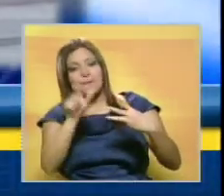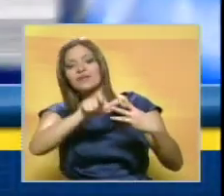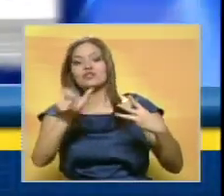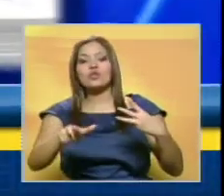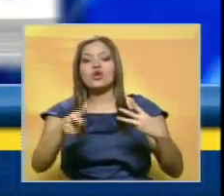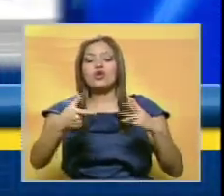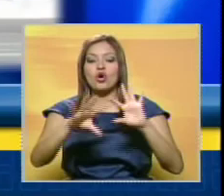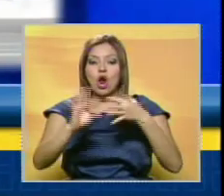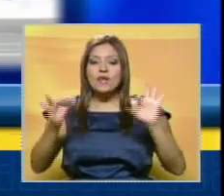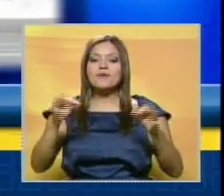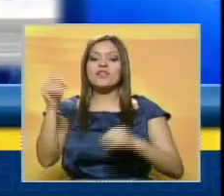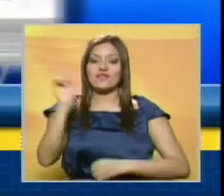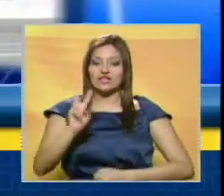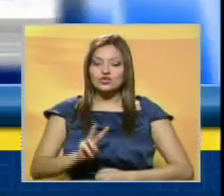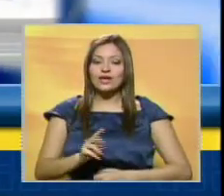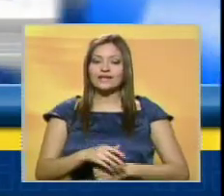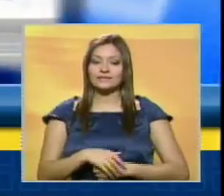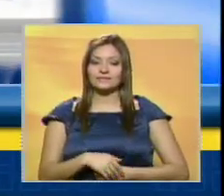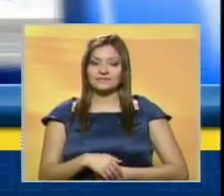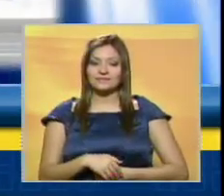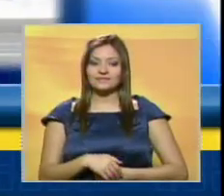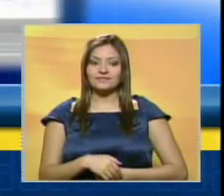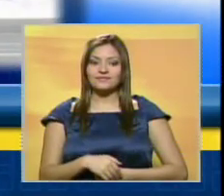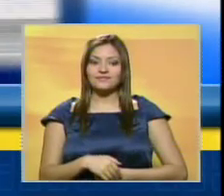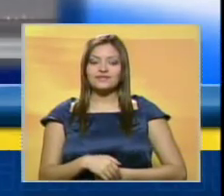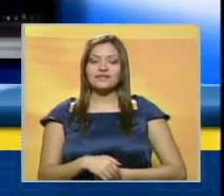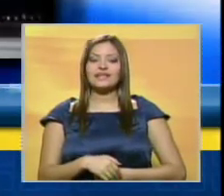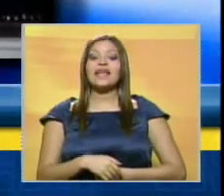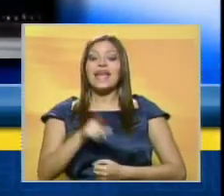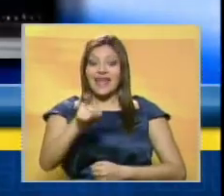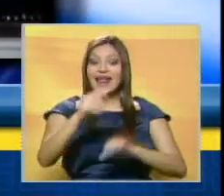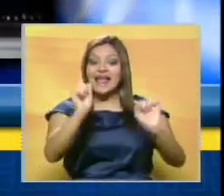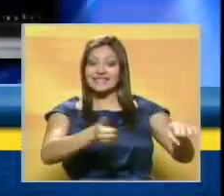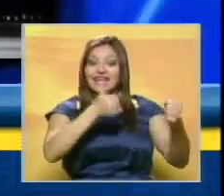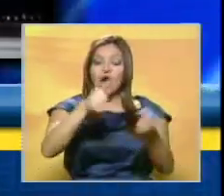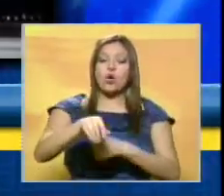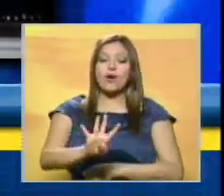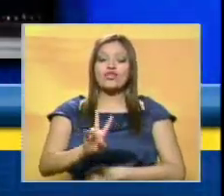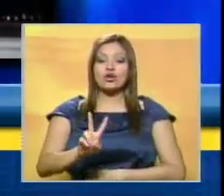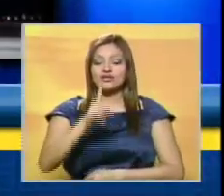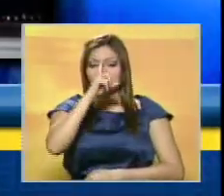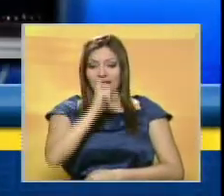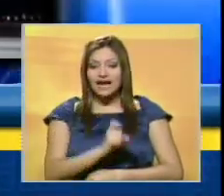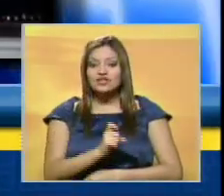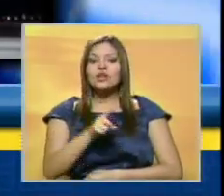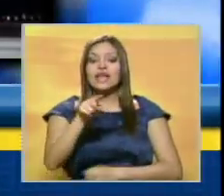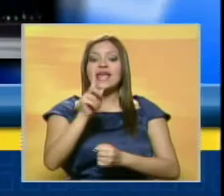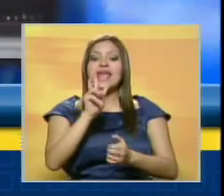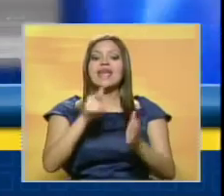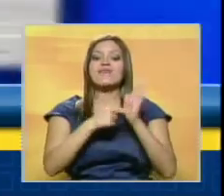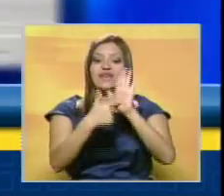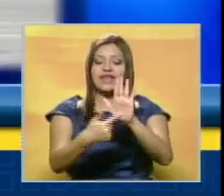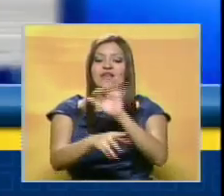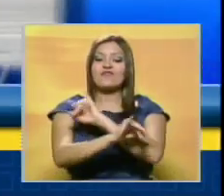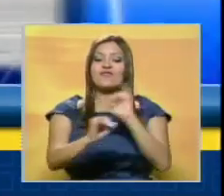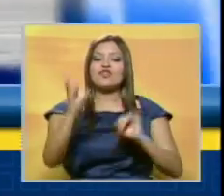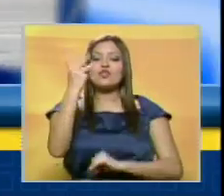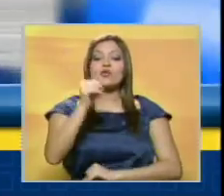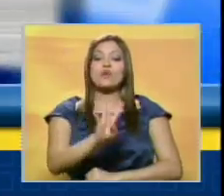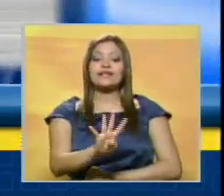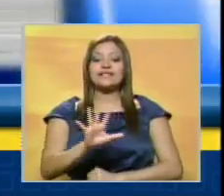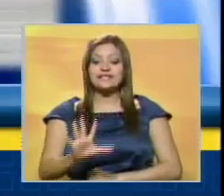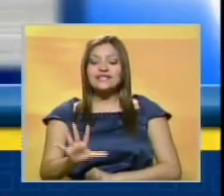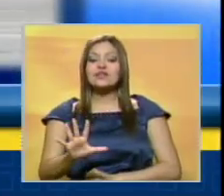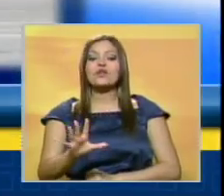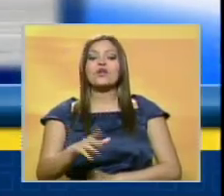Olímpico Venezolano, Joseba Barreda. El esquiador de 42 años de edad alcanzó la clasificación a este evento tras culminar en el puesto 45 en